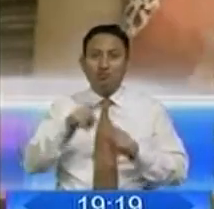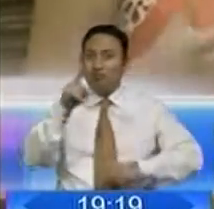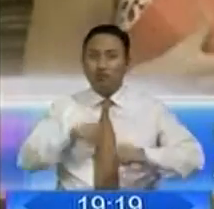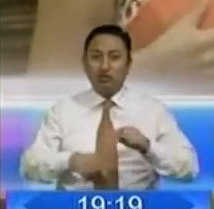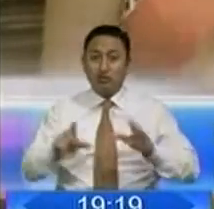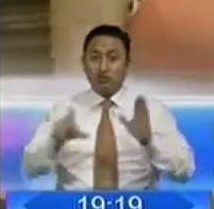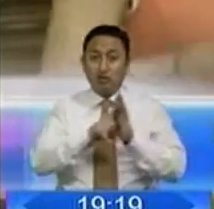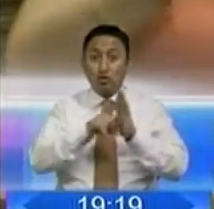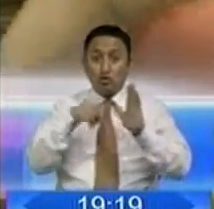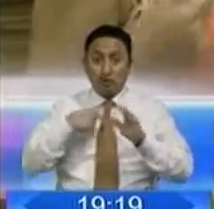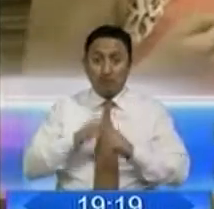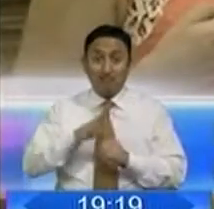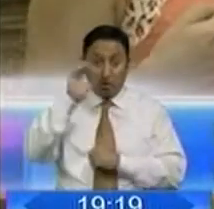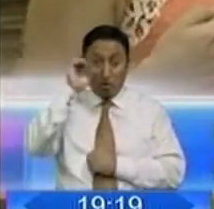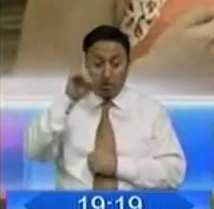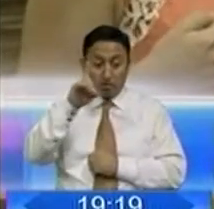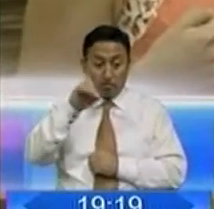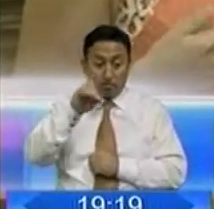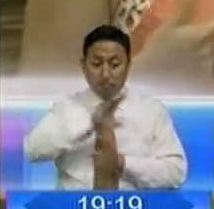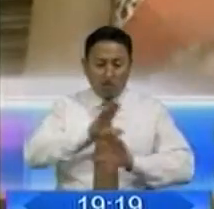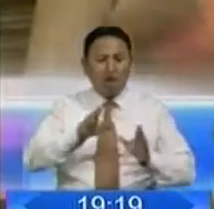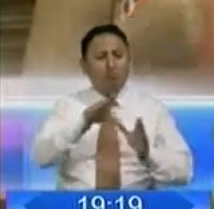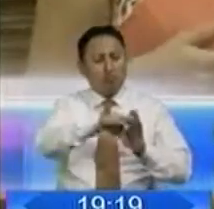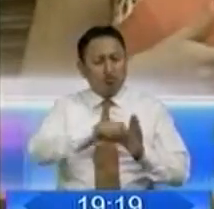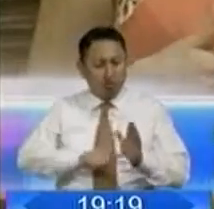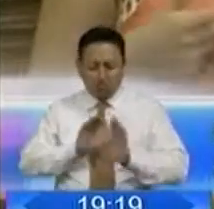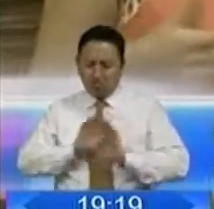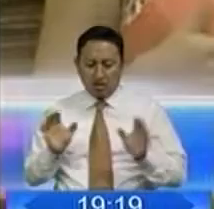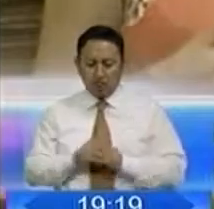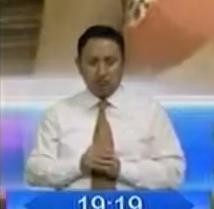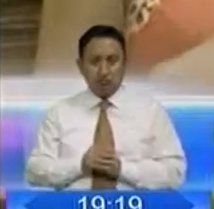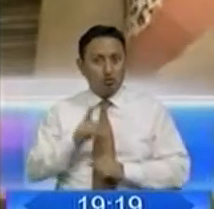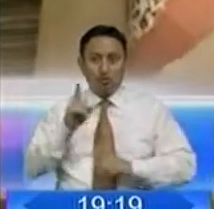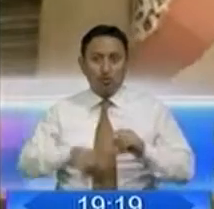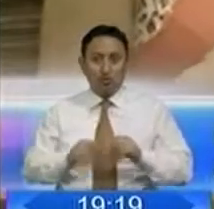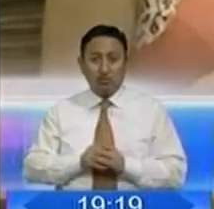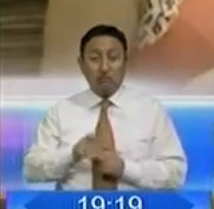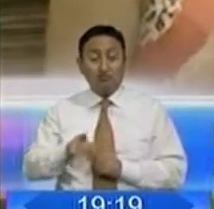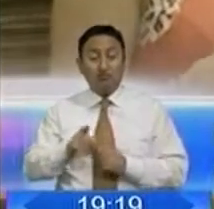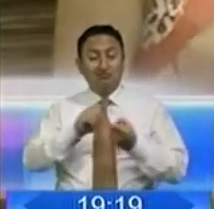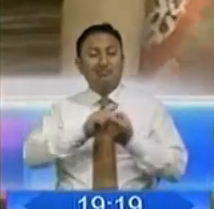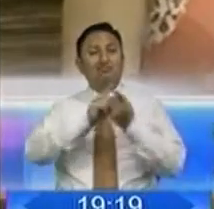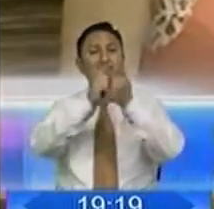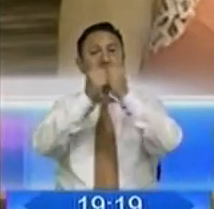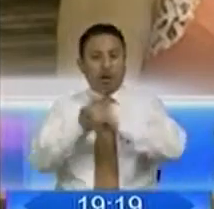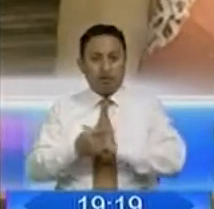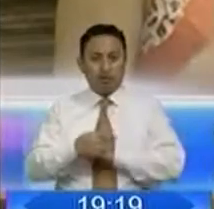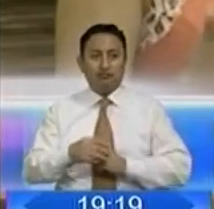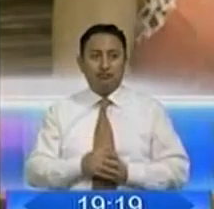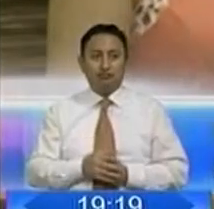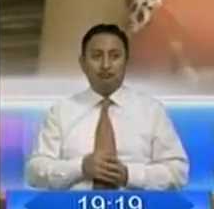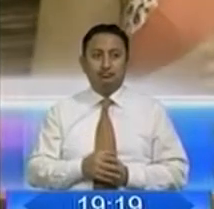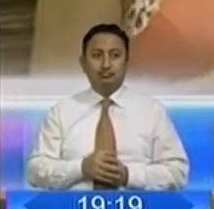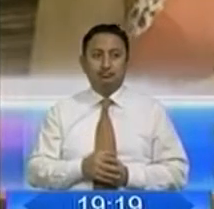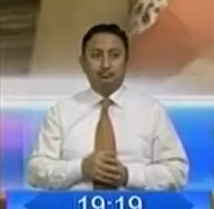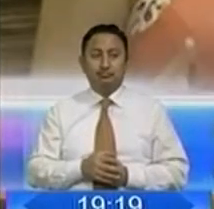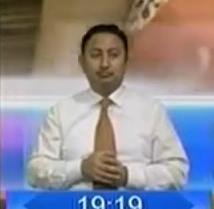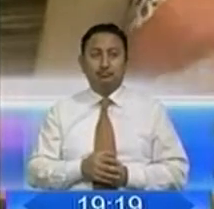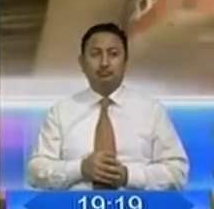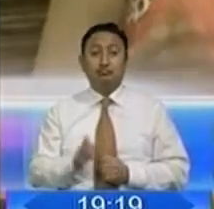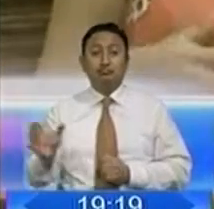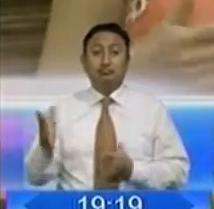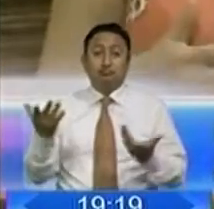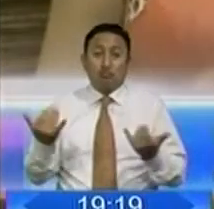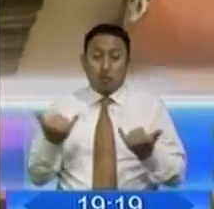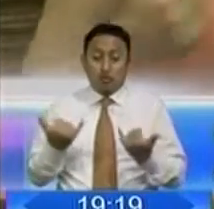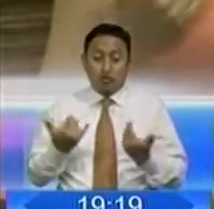que permita retirar la resolución, sino que más bien había que hacer una rectificación de la resolución. Por lo tanto,